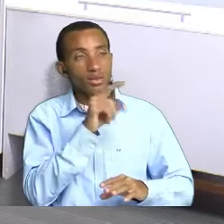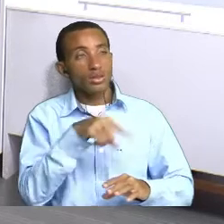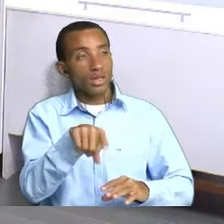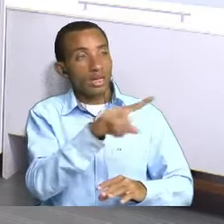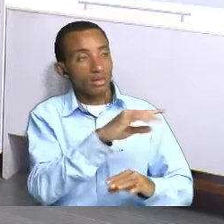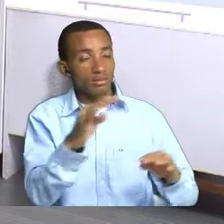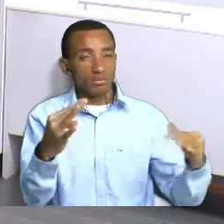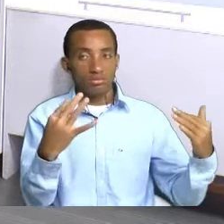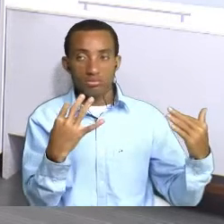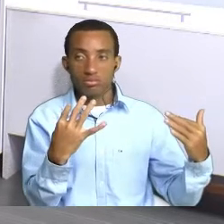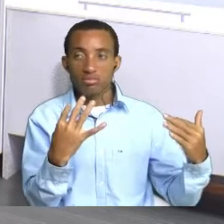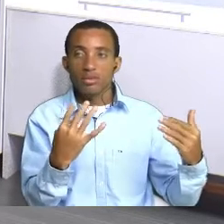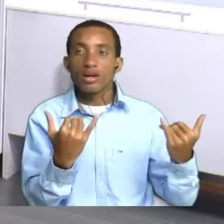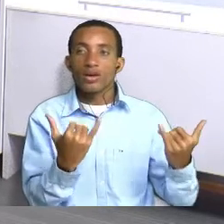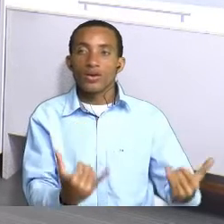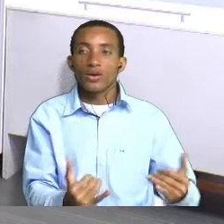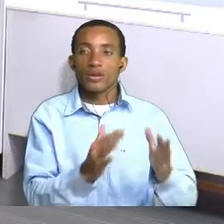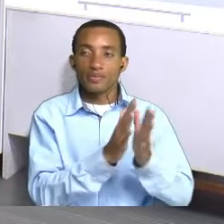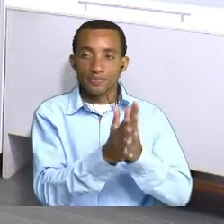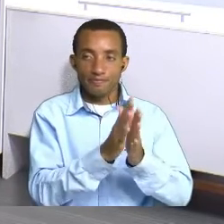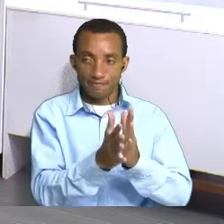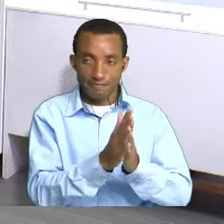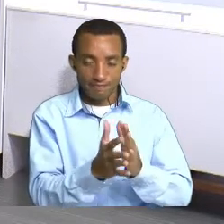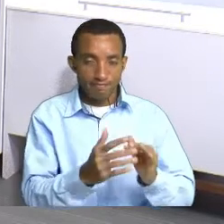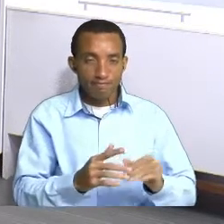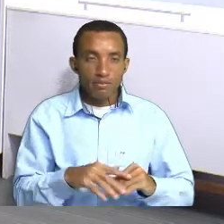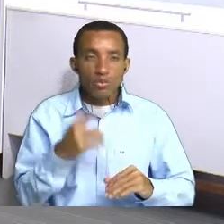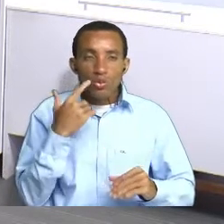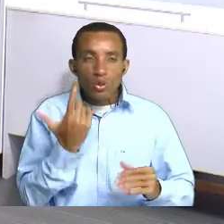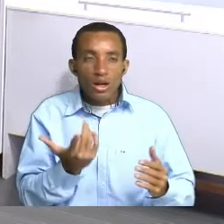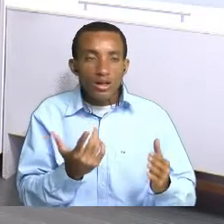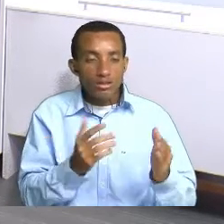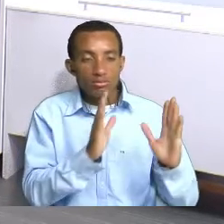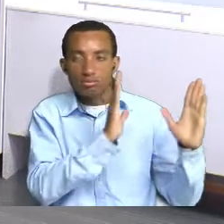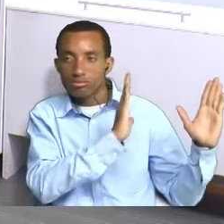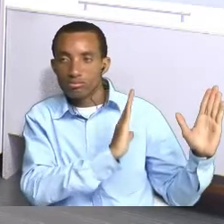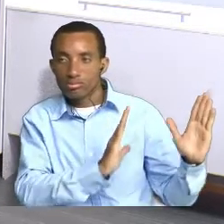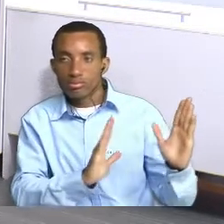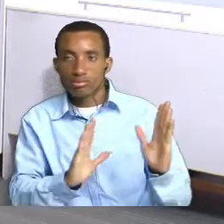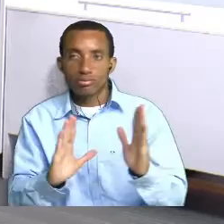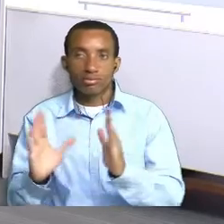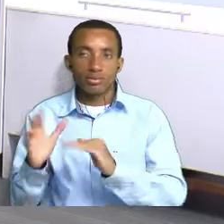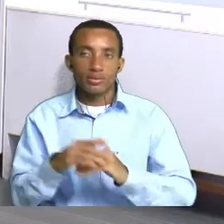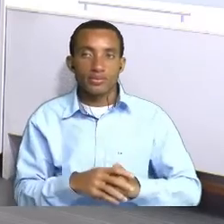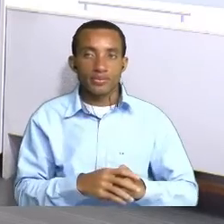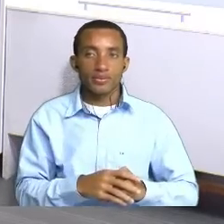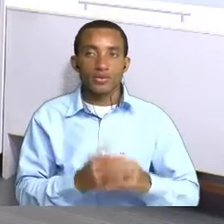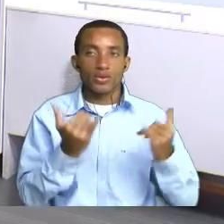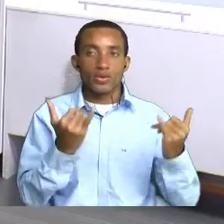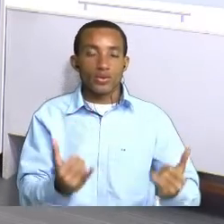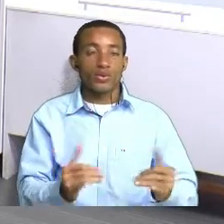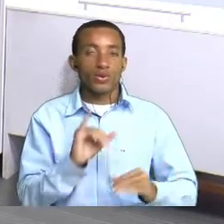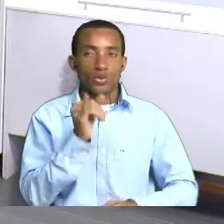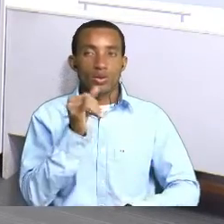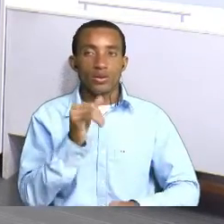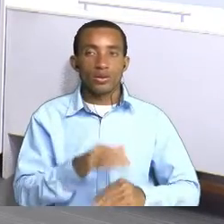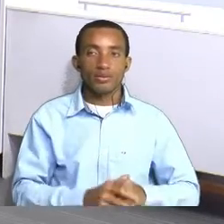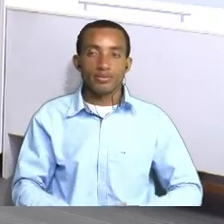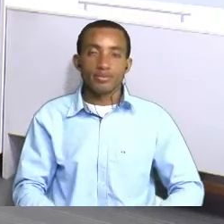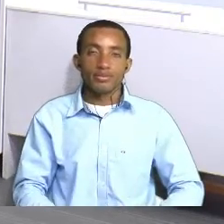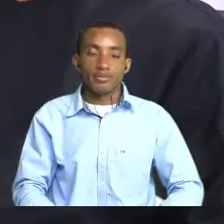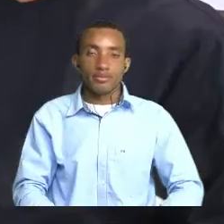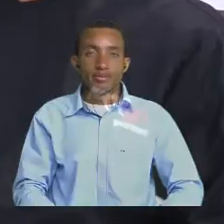televidentes vámonos rapidito a ver entonces ese recetario del día de hoy en a pedir de boca este jueves está súper